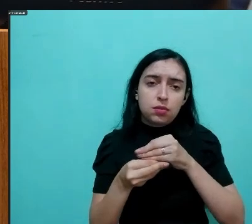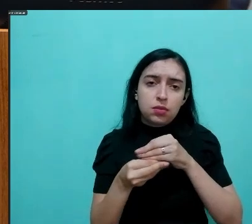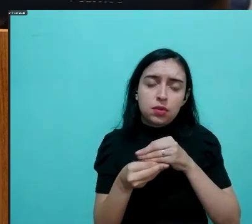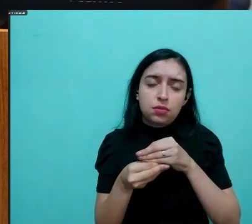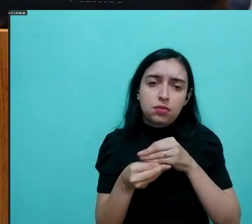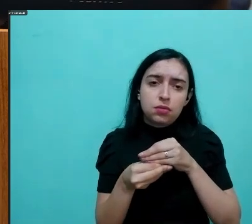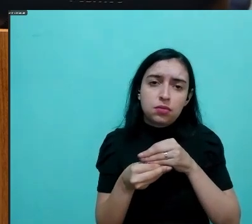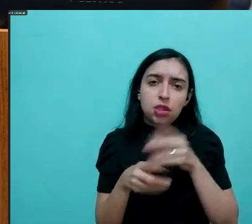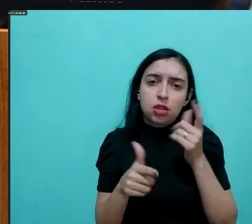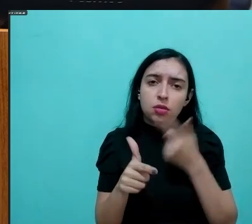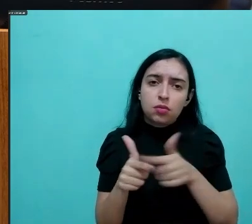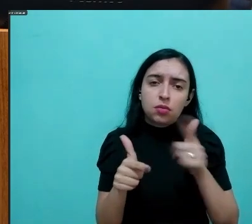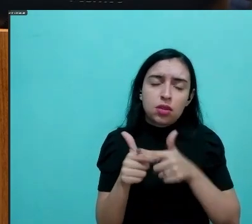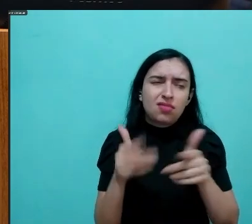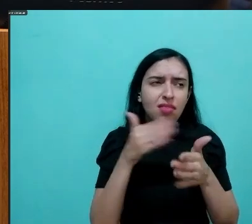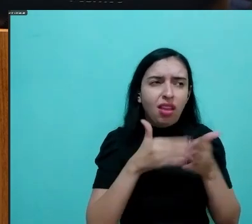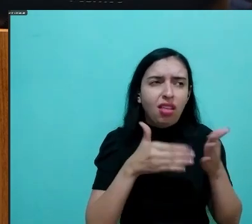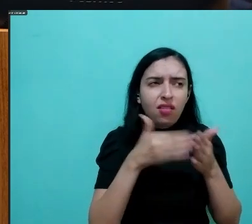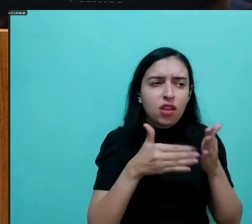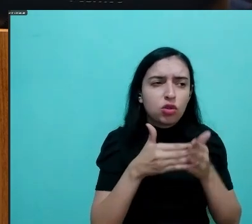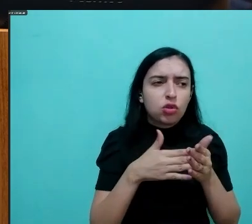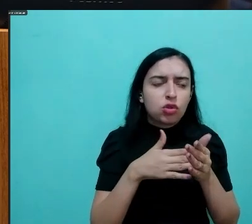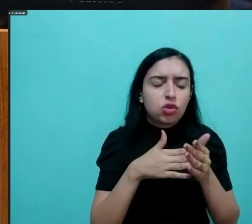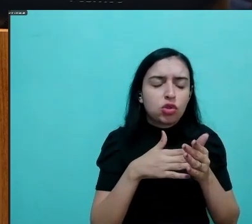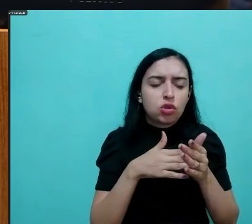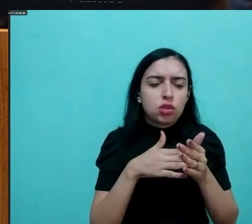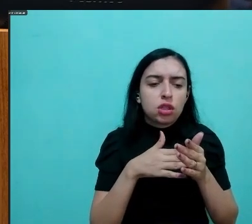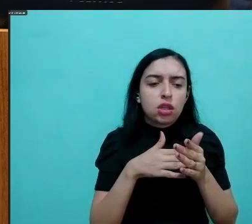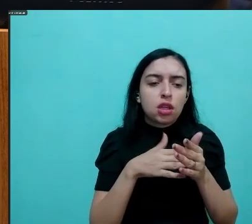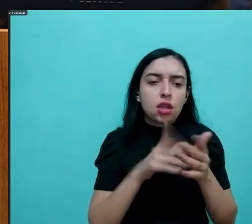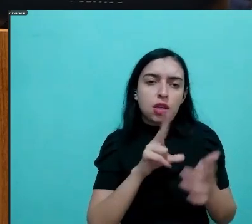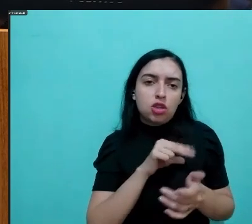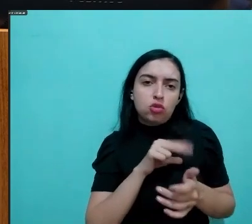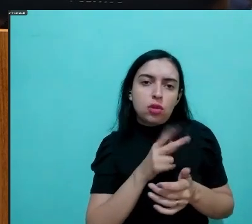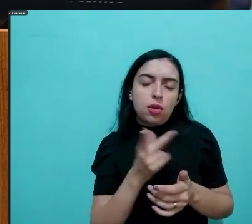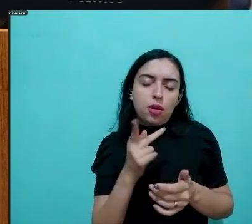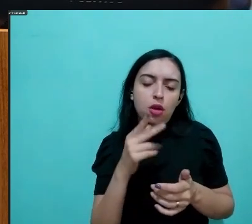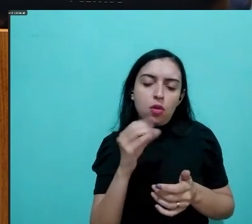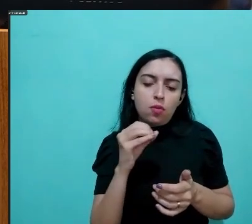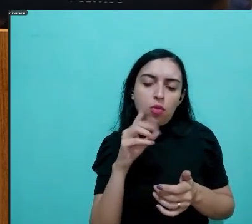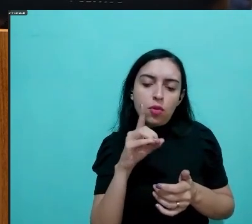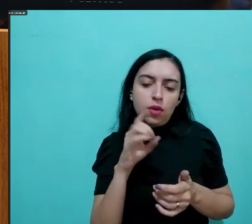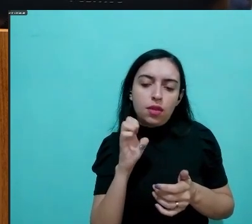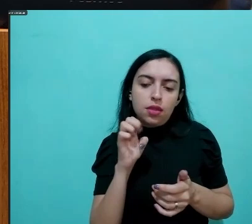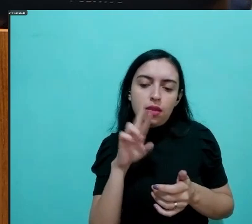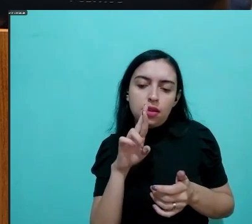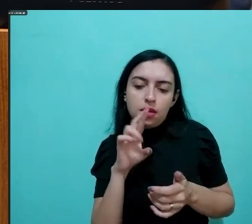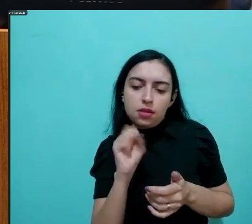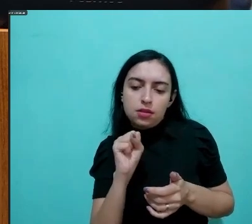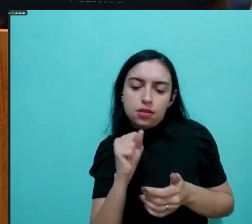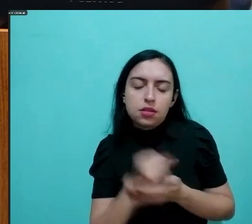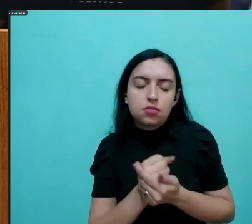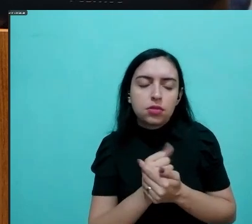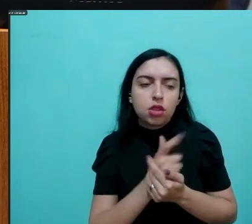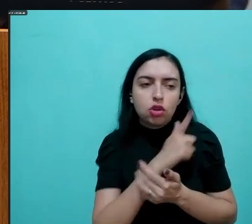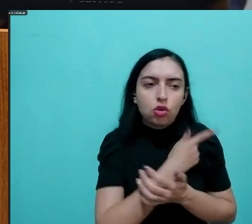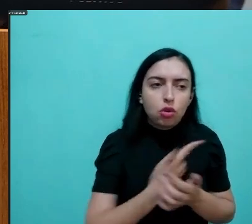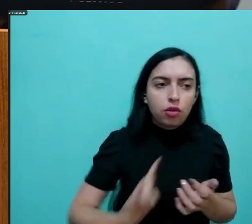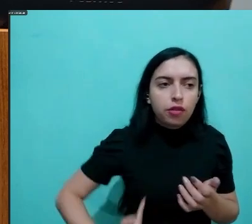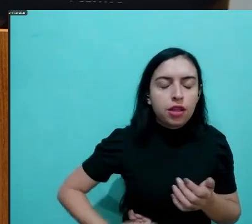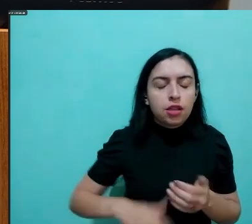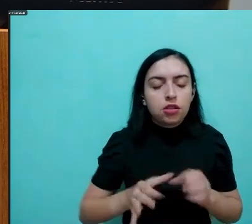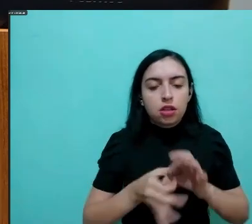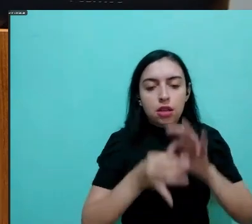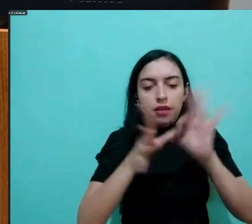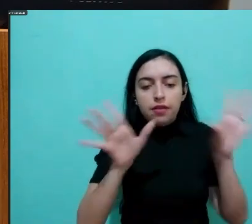de la intervención de poderes privados, que, en fin, gobiernan ese uso de la libertad de expresión.